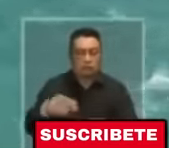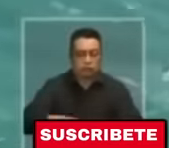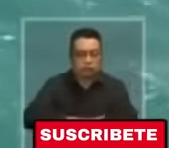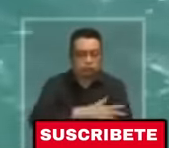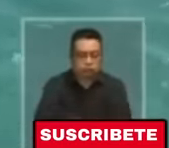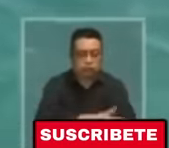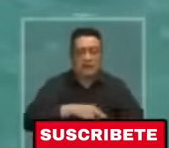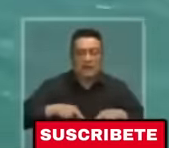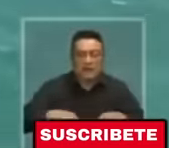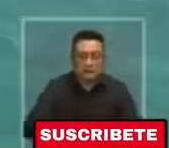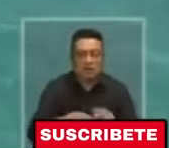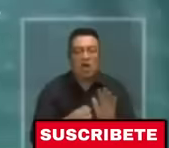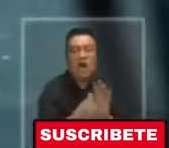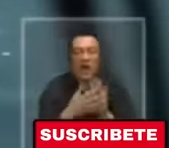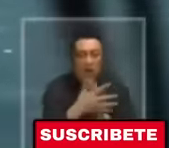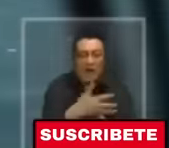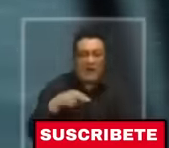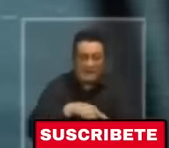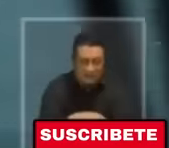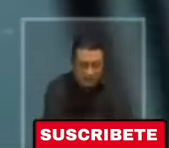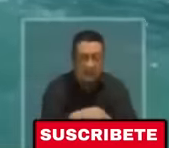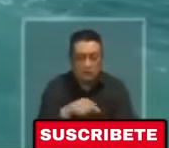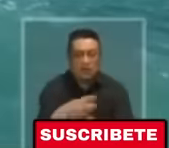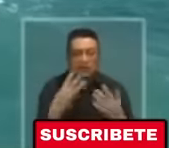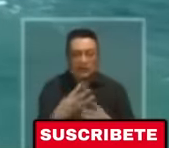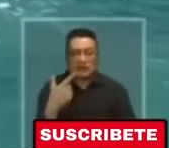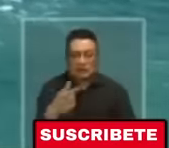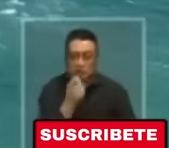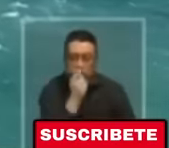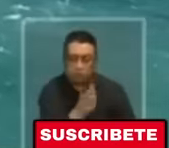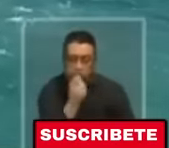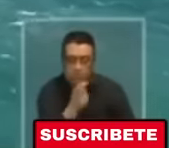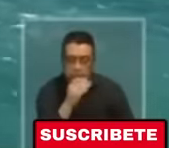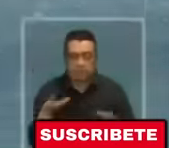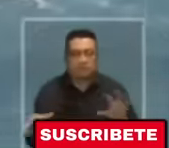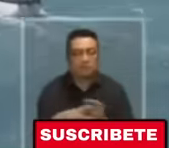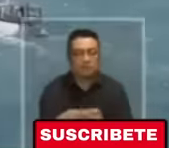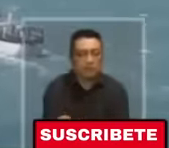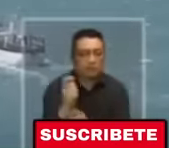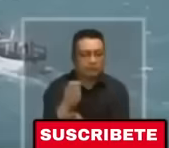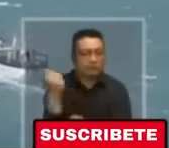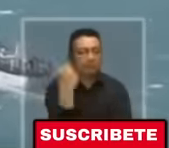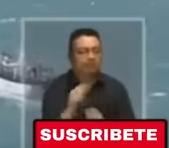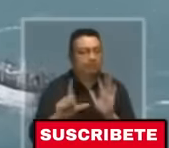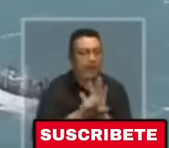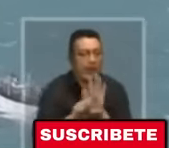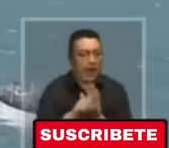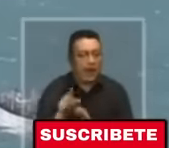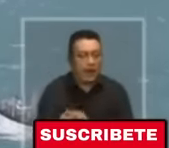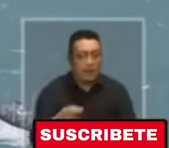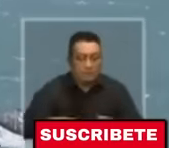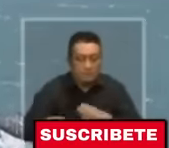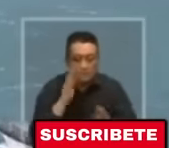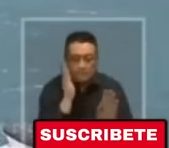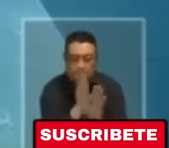ríos y la Araucanía, cursando un total de 37 citaciones por motivos vinculados a la pesca ilegal. Un mercado